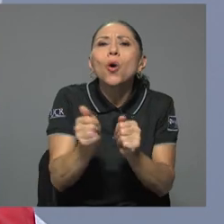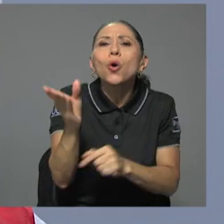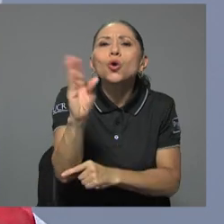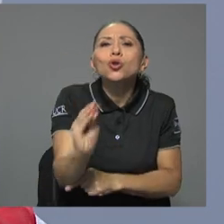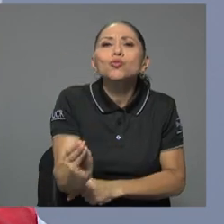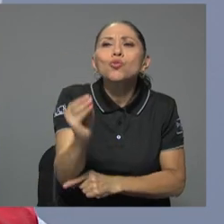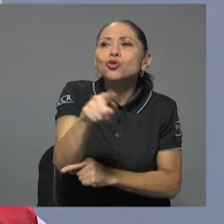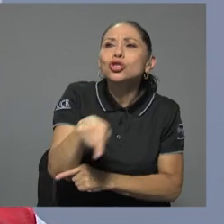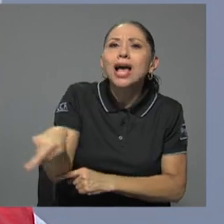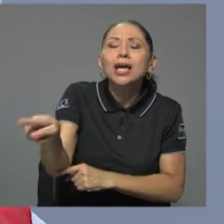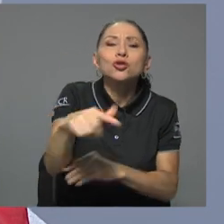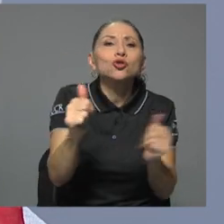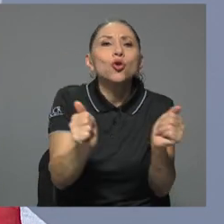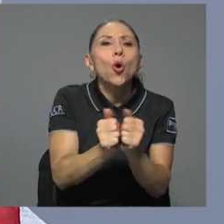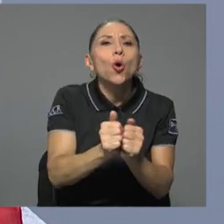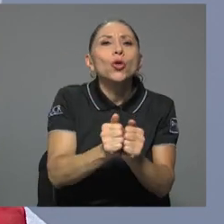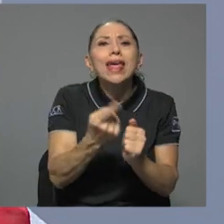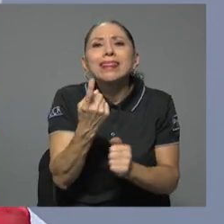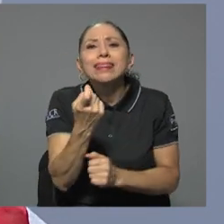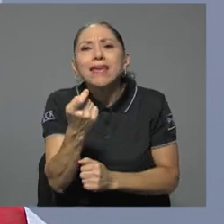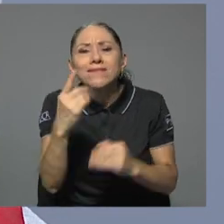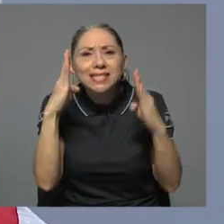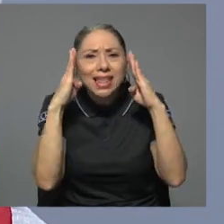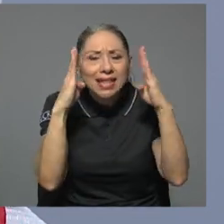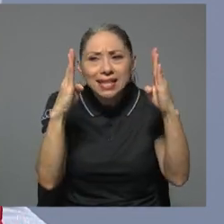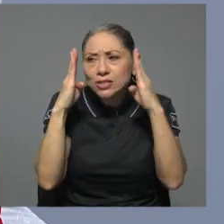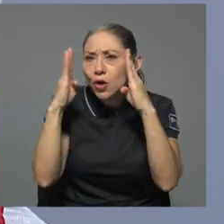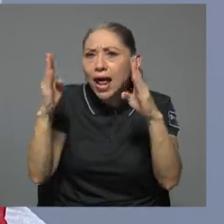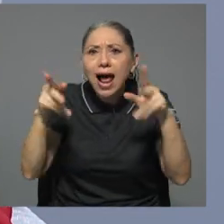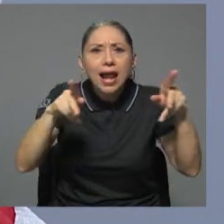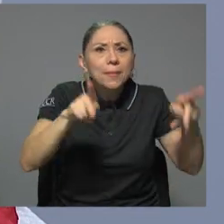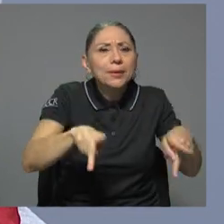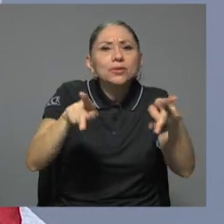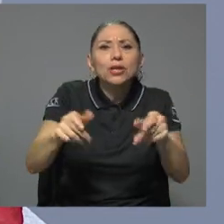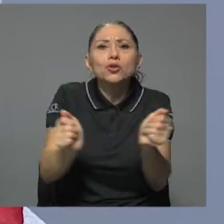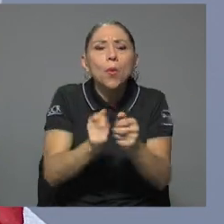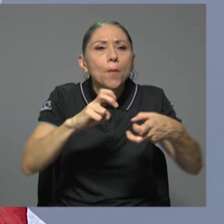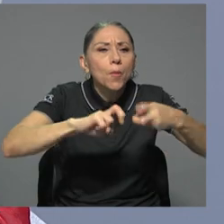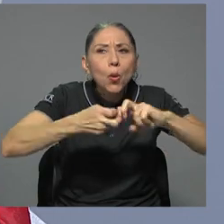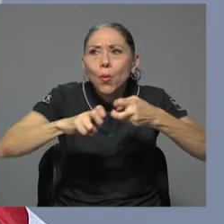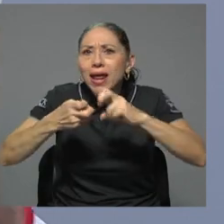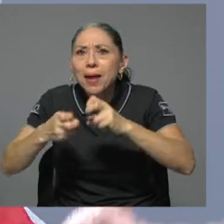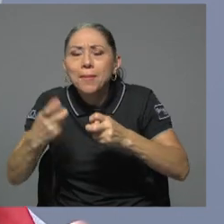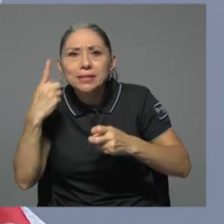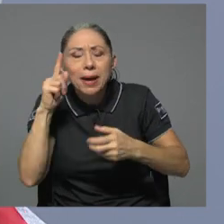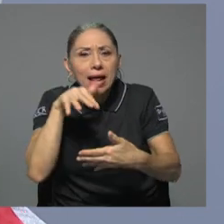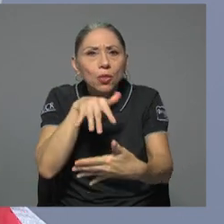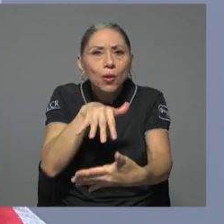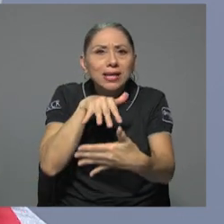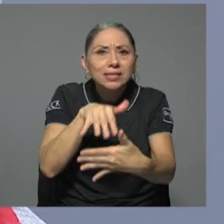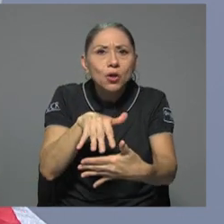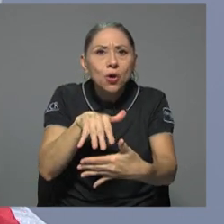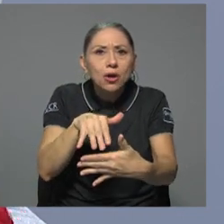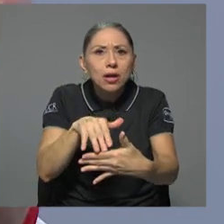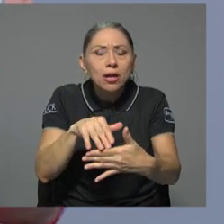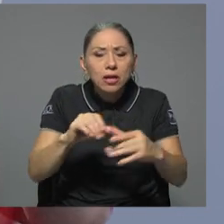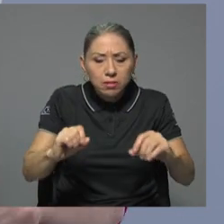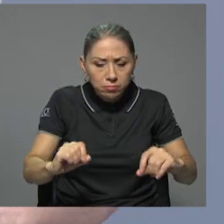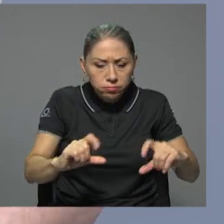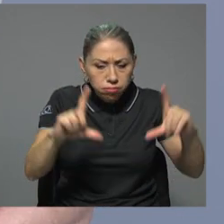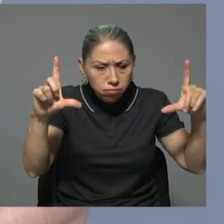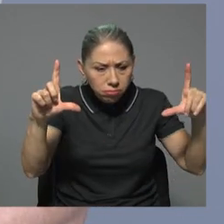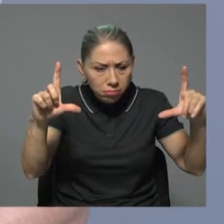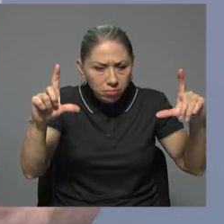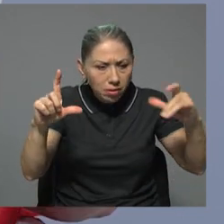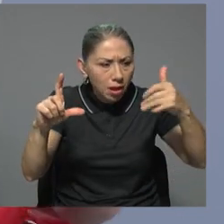déficit de atención al que tienen problemas de educación y en la pantalla no se puede ver quién está